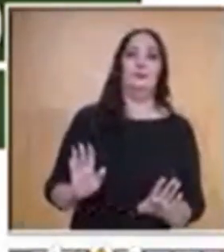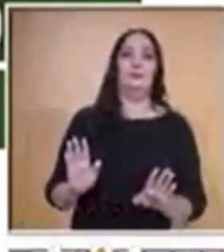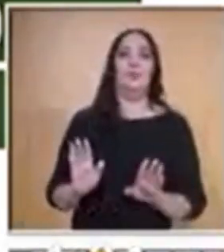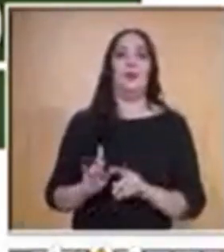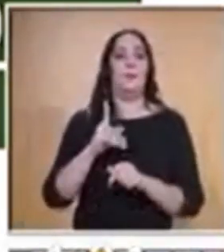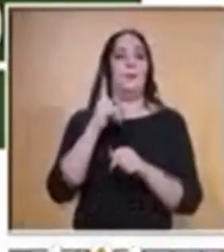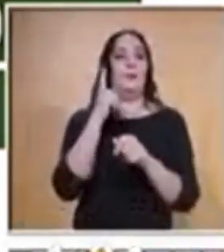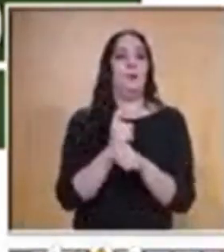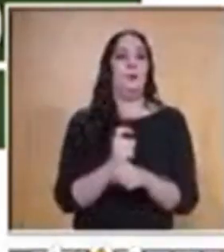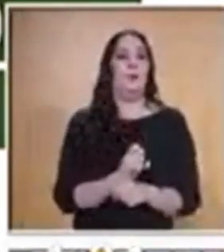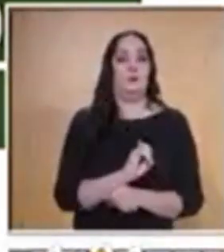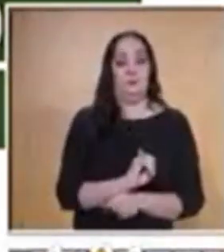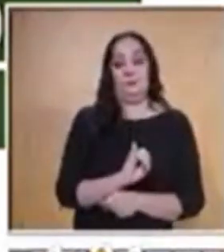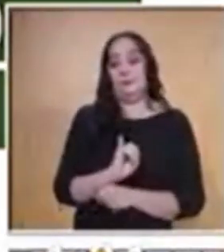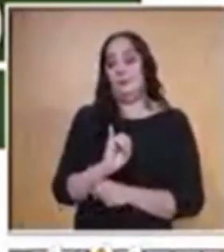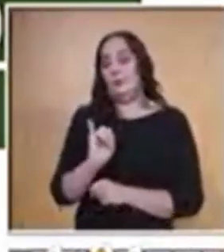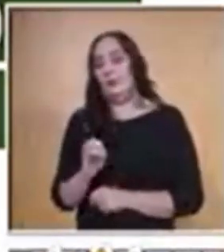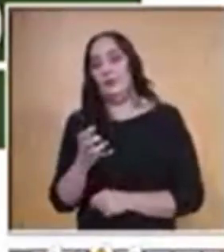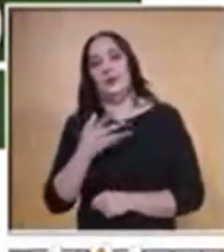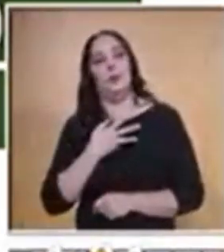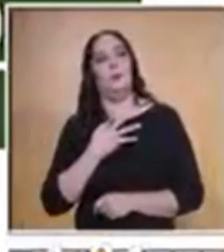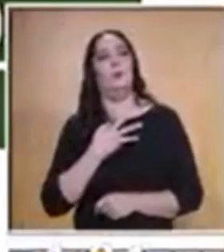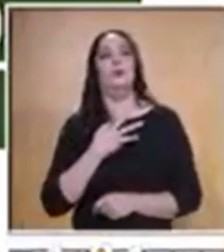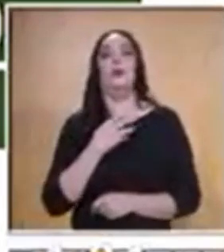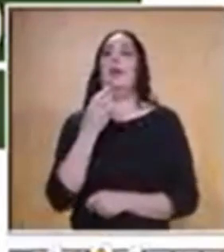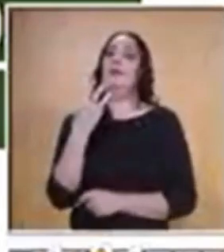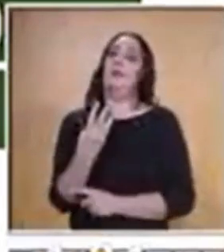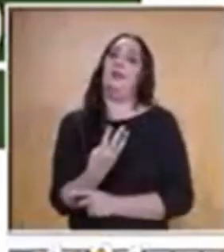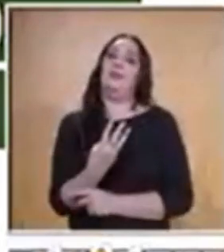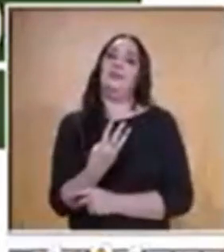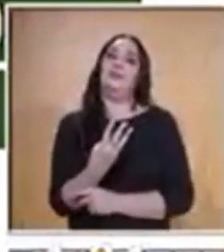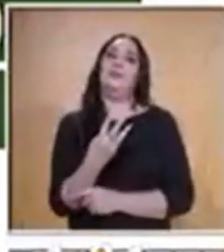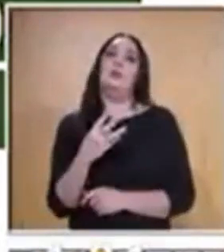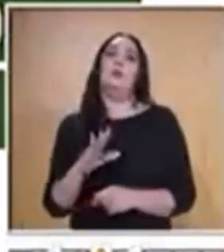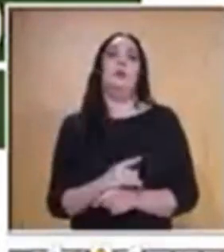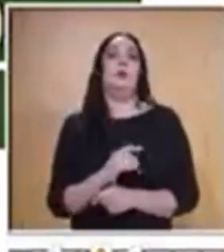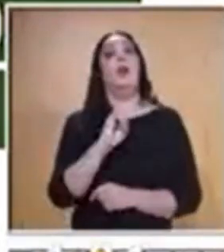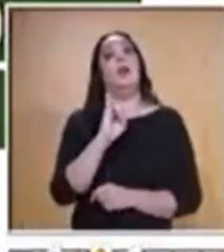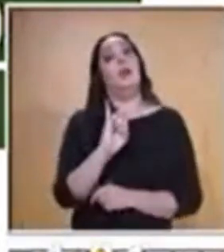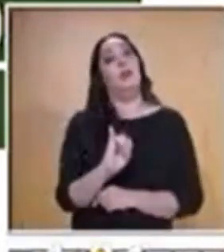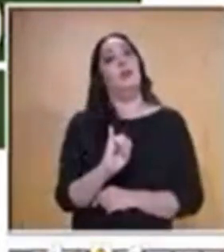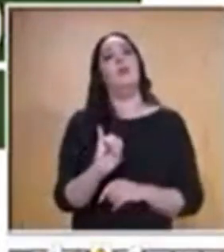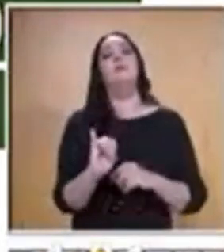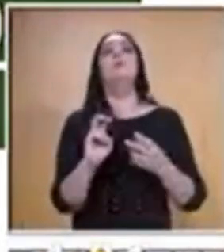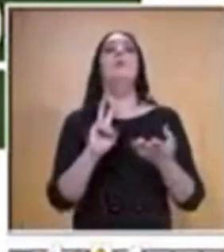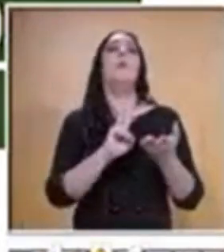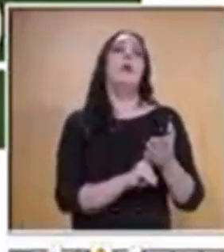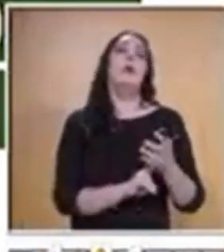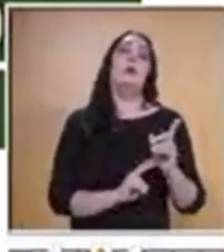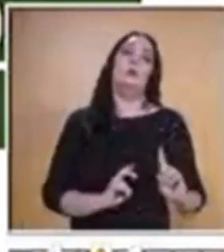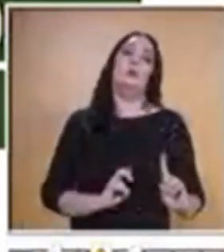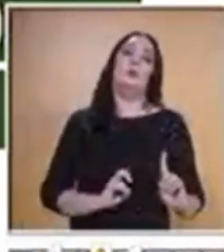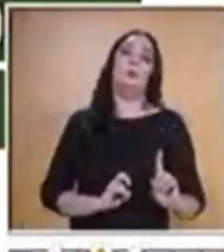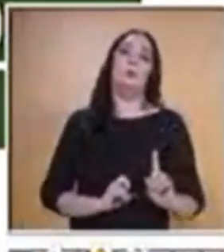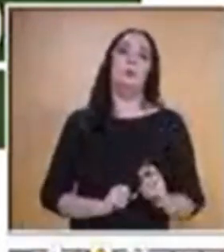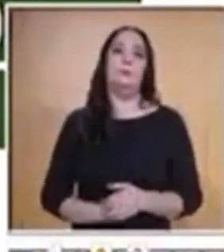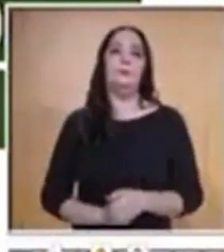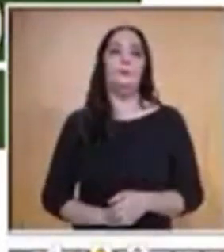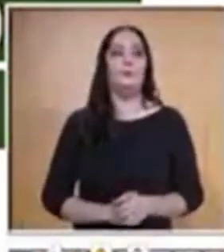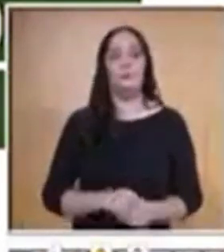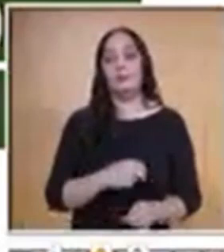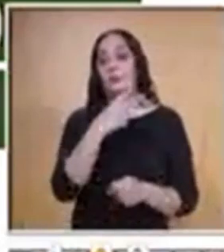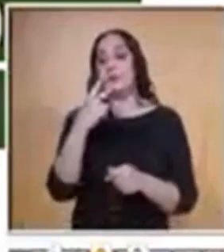El primero son 3i y equivale a 3, porque la i vale 1, ¿verdad, maestra? Así es. En el